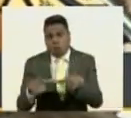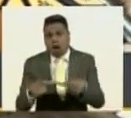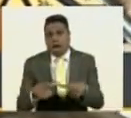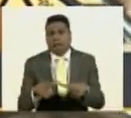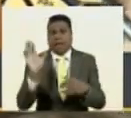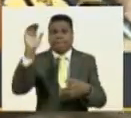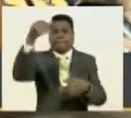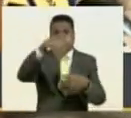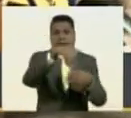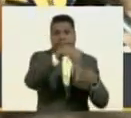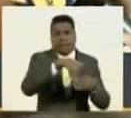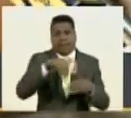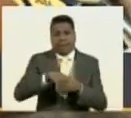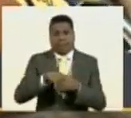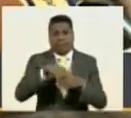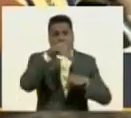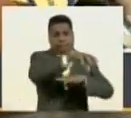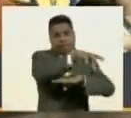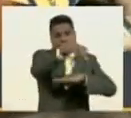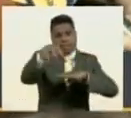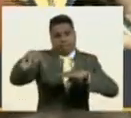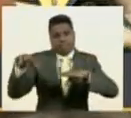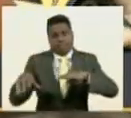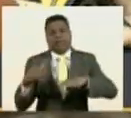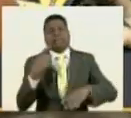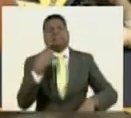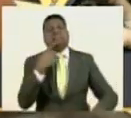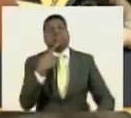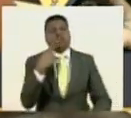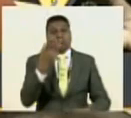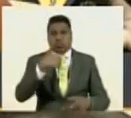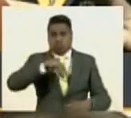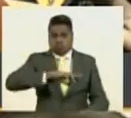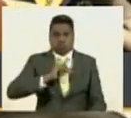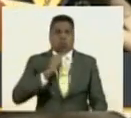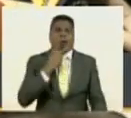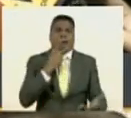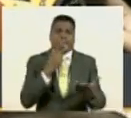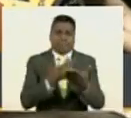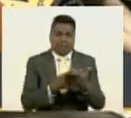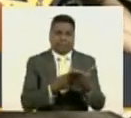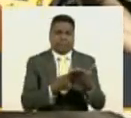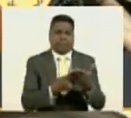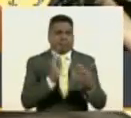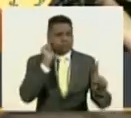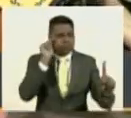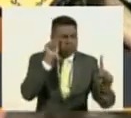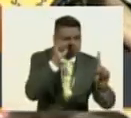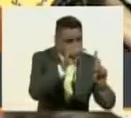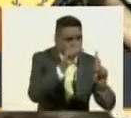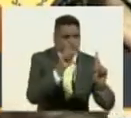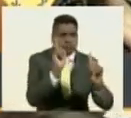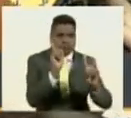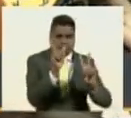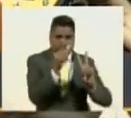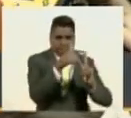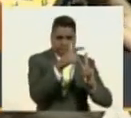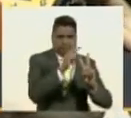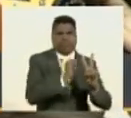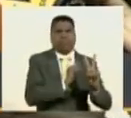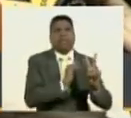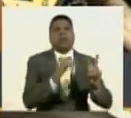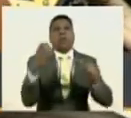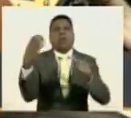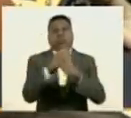como territoriales. Hemos hablado del propósito fundamental de esta iniciativa, que es lograr